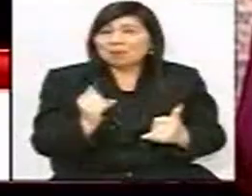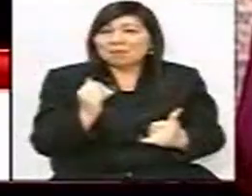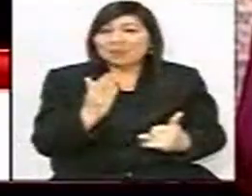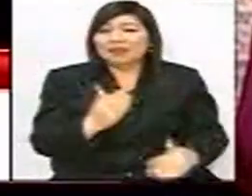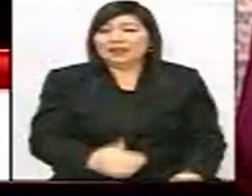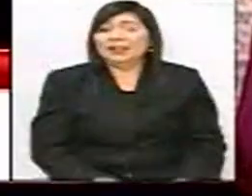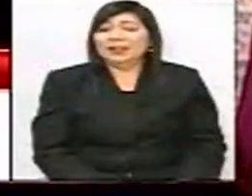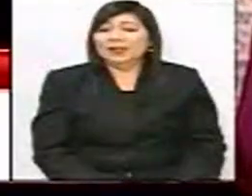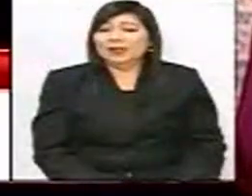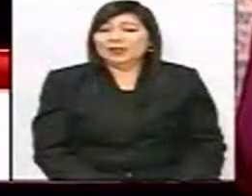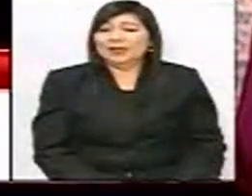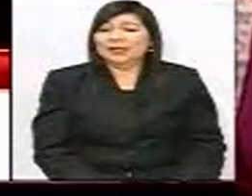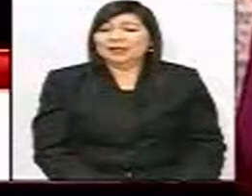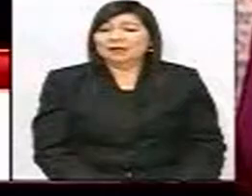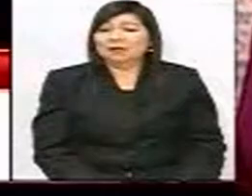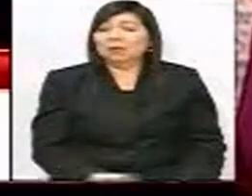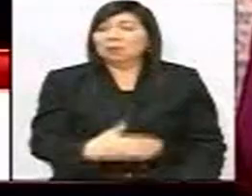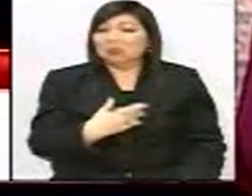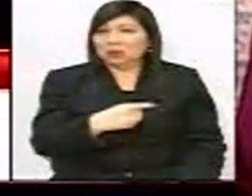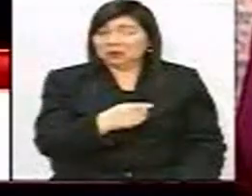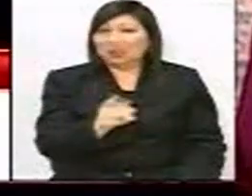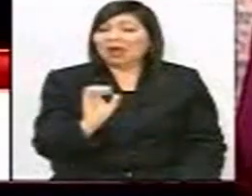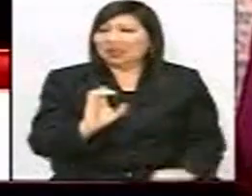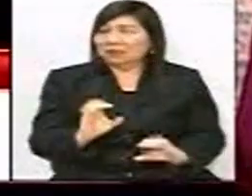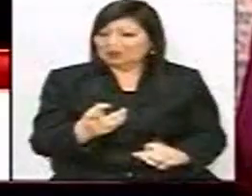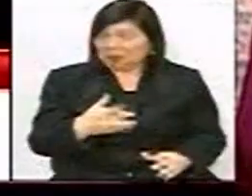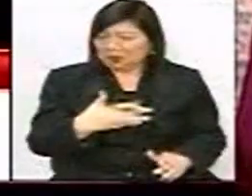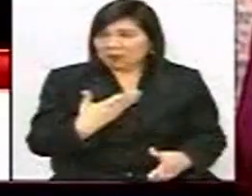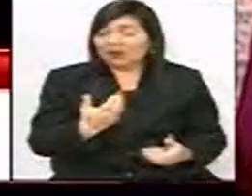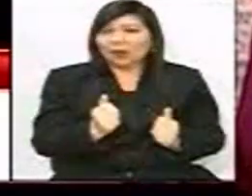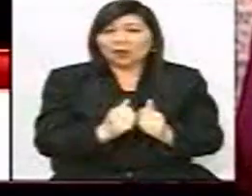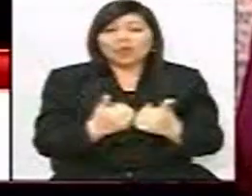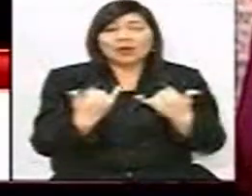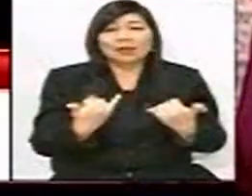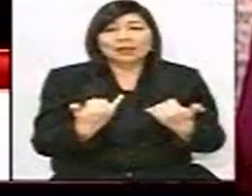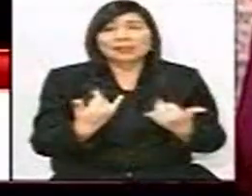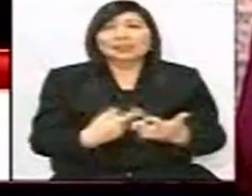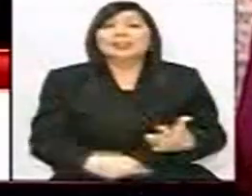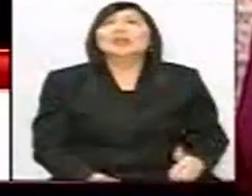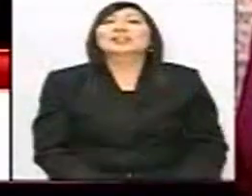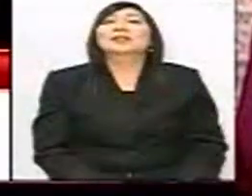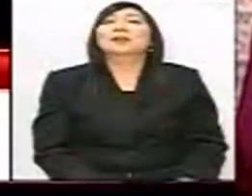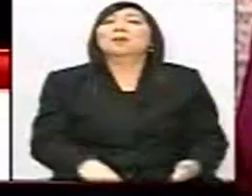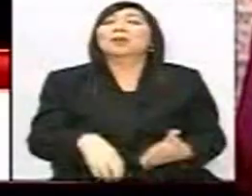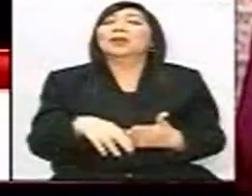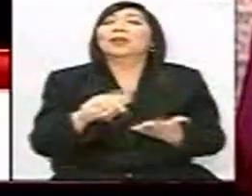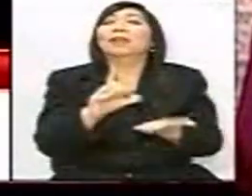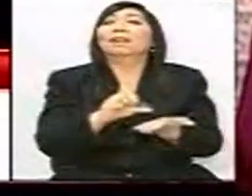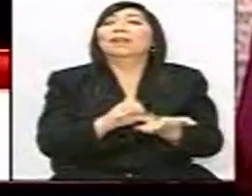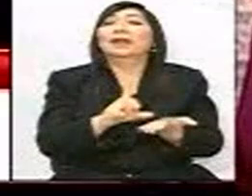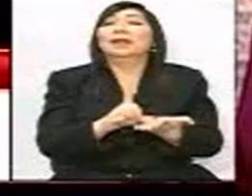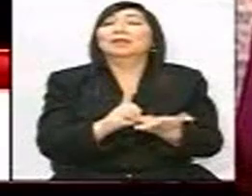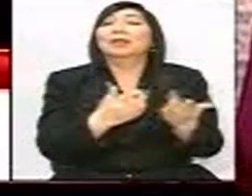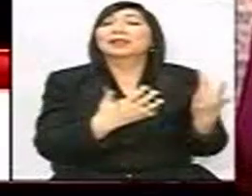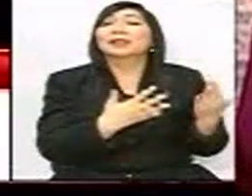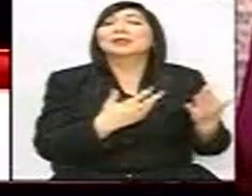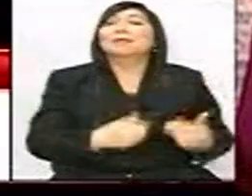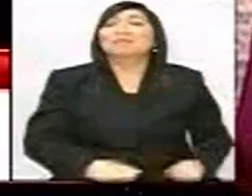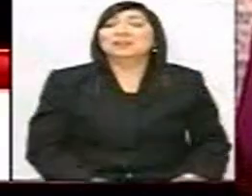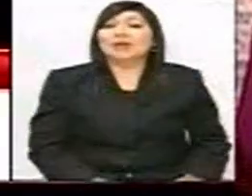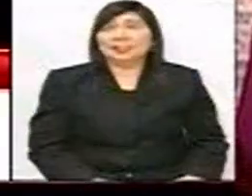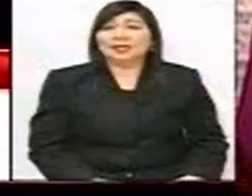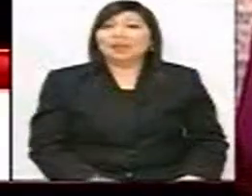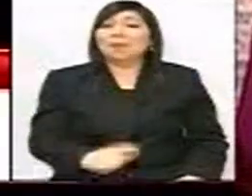mandato, señor alcalde, lo puede usted hacer. Váyase con esa decisión que el pueblo de Lima está esperando.